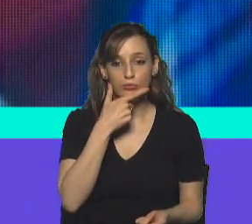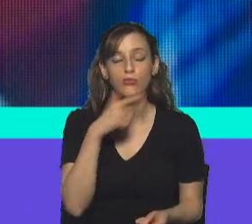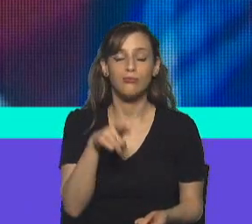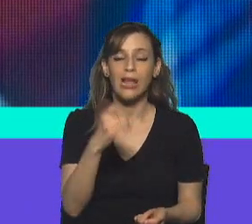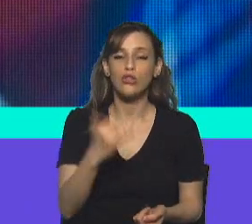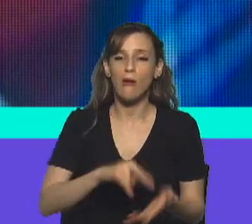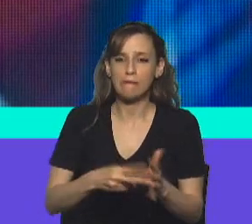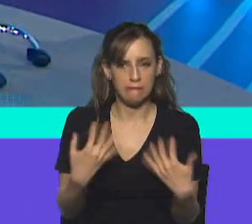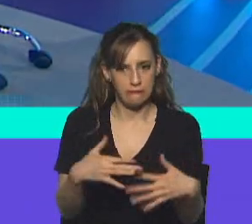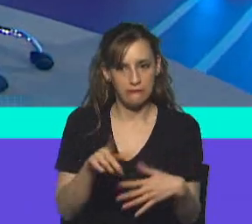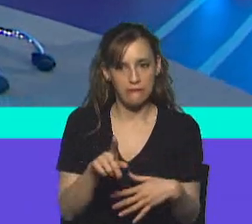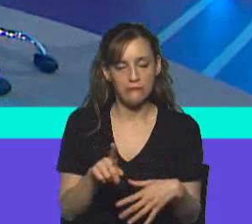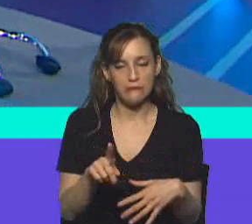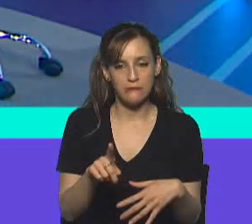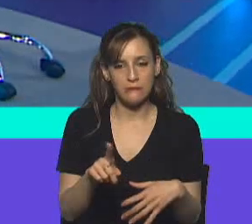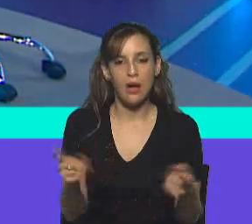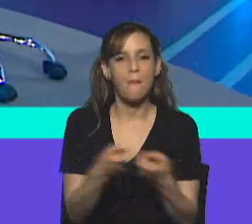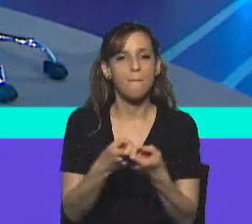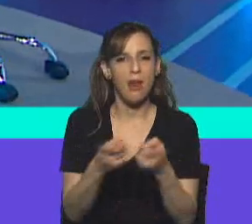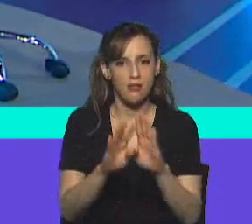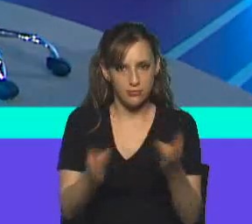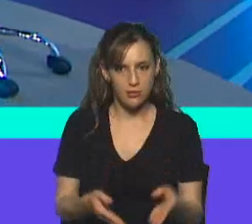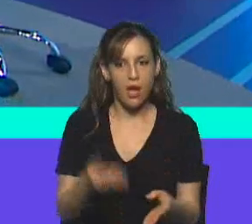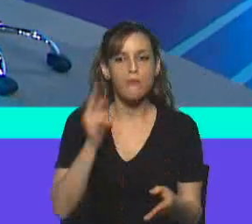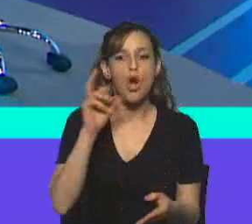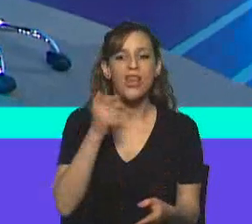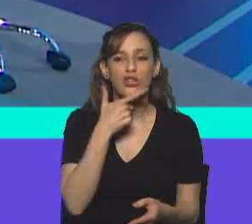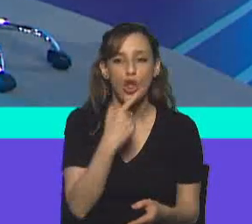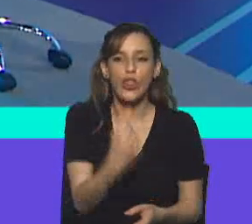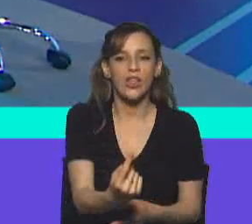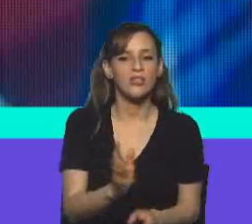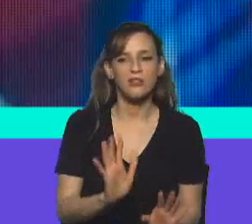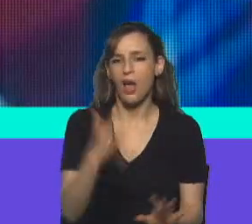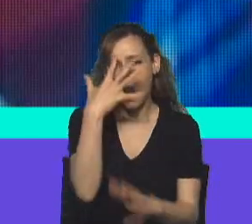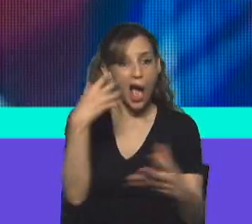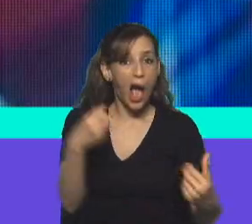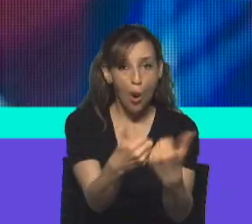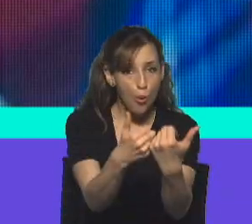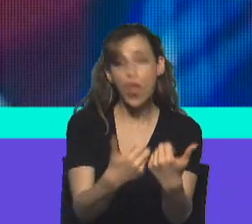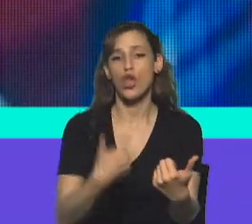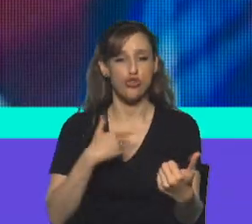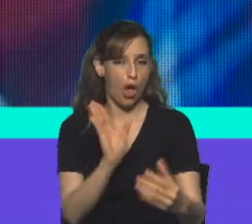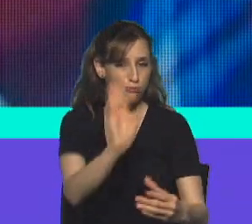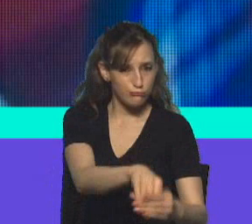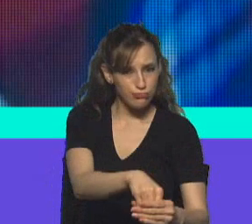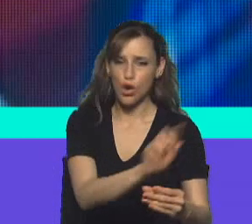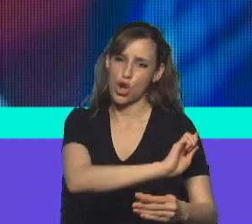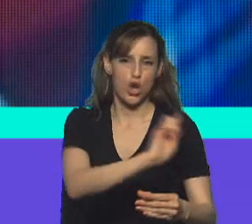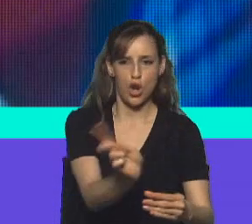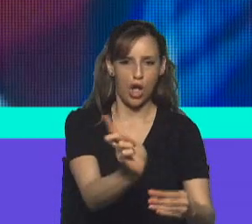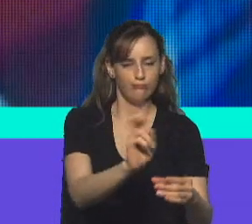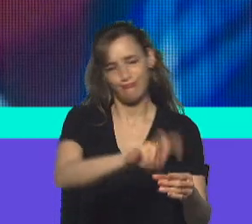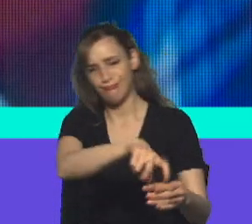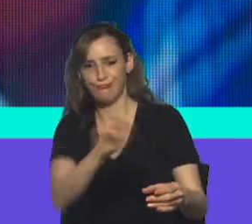porque volvió a directamente manifestó que no va a participar de ningún tipo de acuerdo ni de congelamiento de precios de tiro